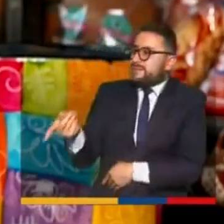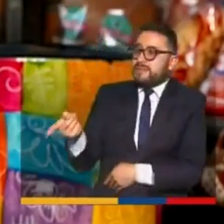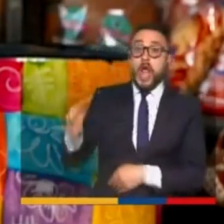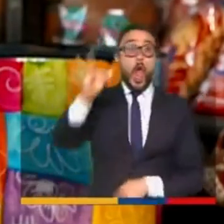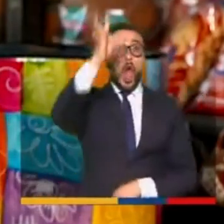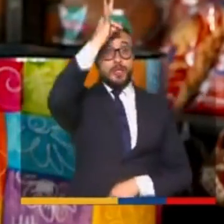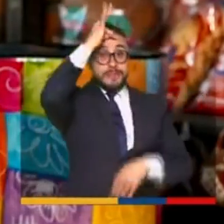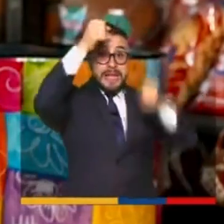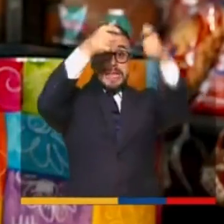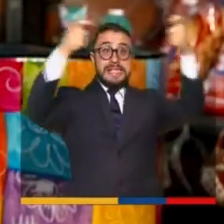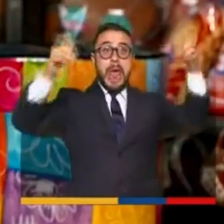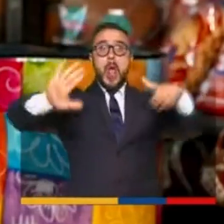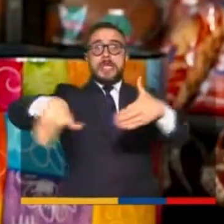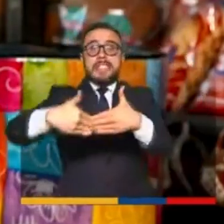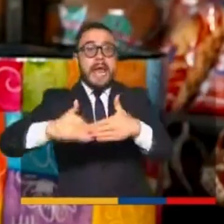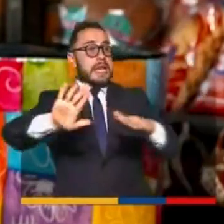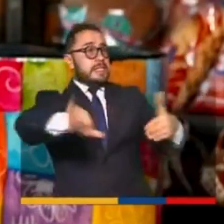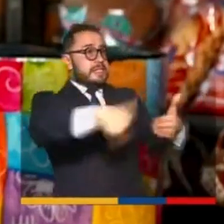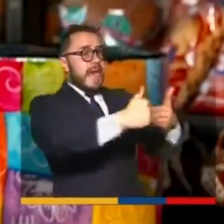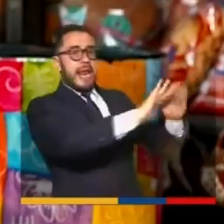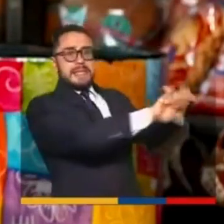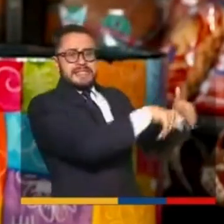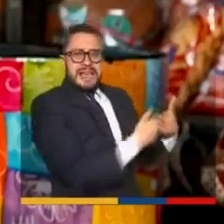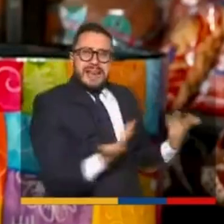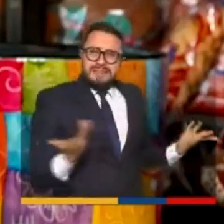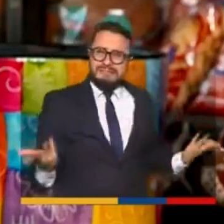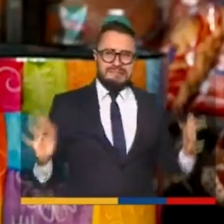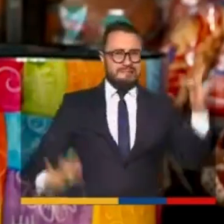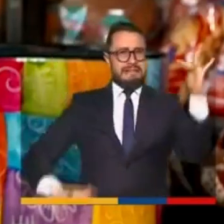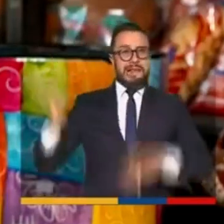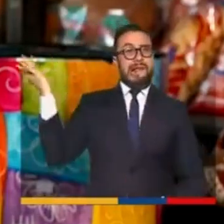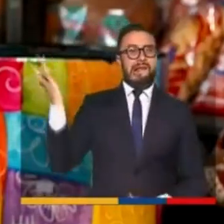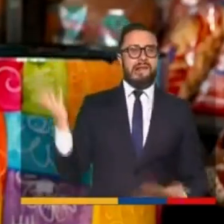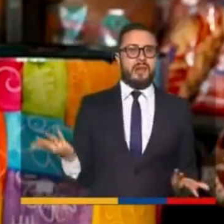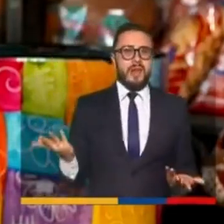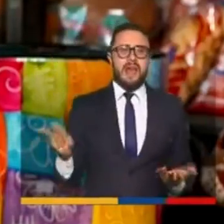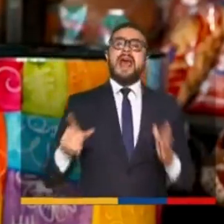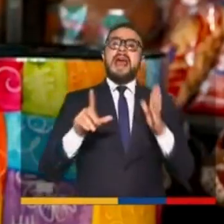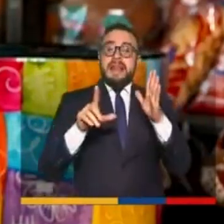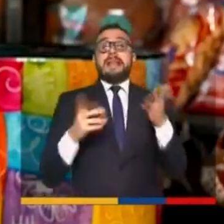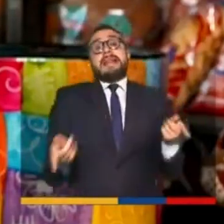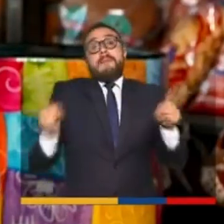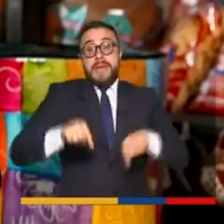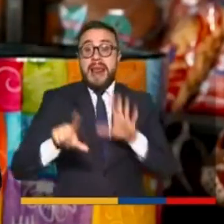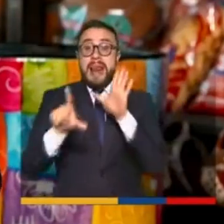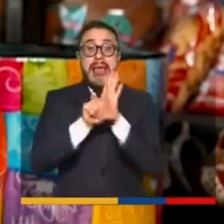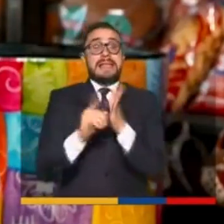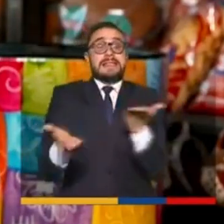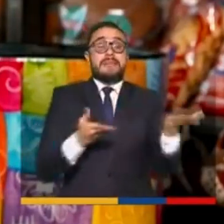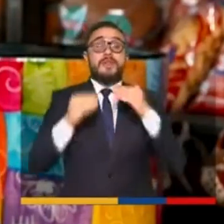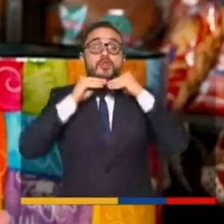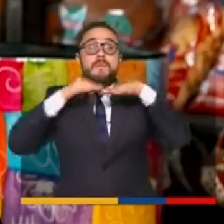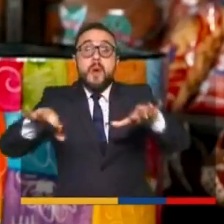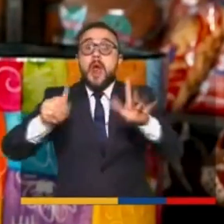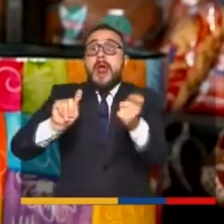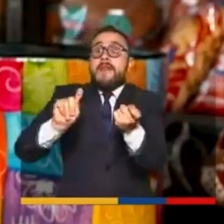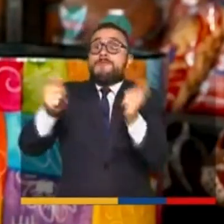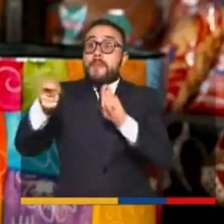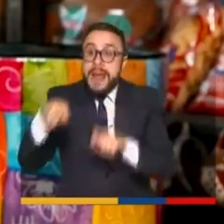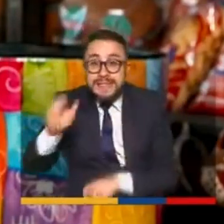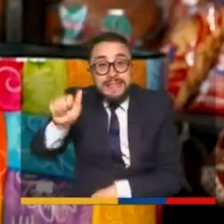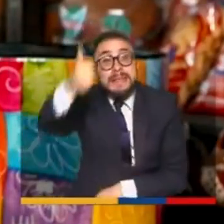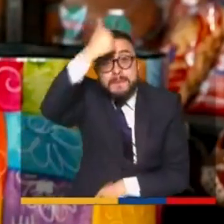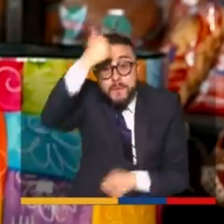los hospitales públicos. La reforma a los servicios públicos es fundamental. Prácticamente toda la